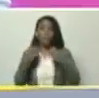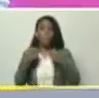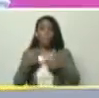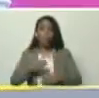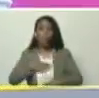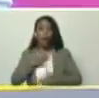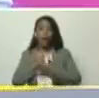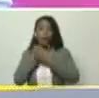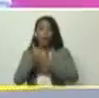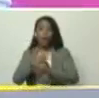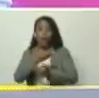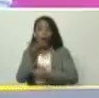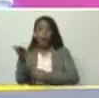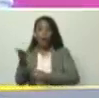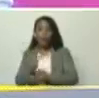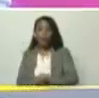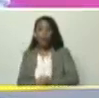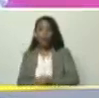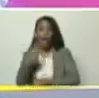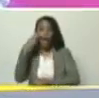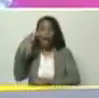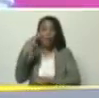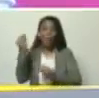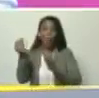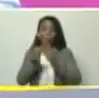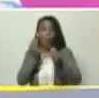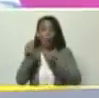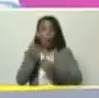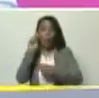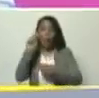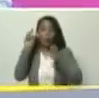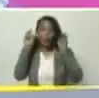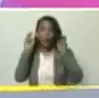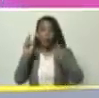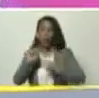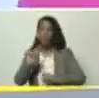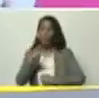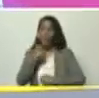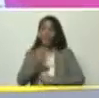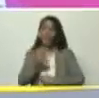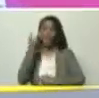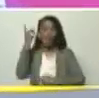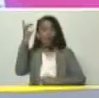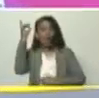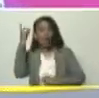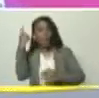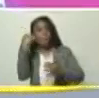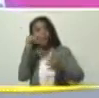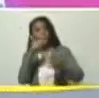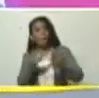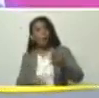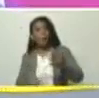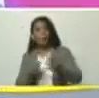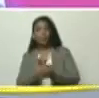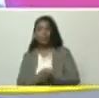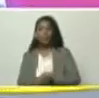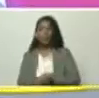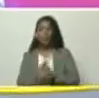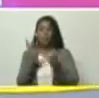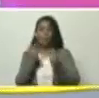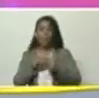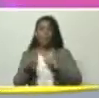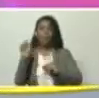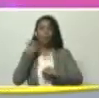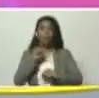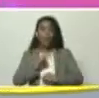poderlos ayudar a ellos a ver cómo es. Uno, no voy a agobiar aquí con una serie de números, pero aquí